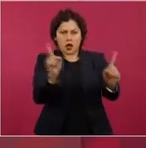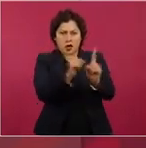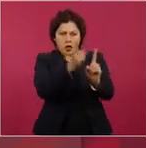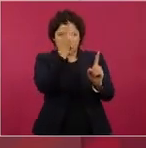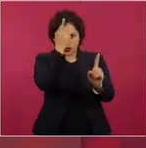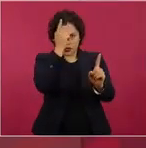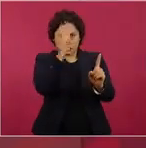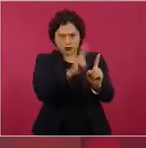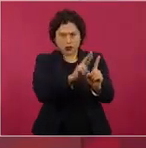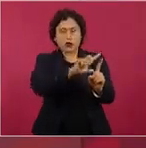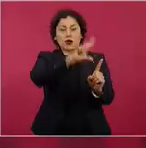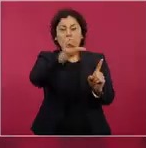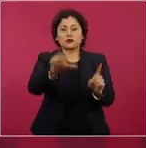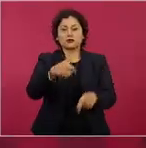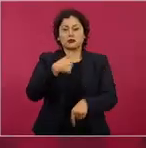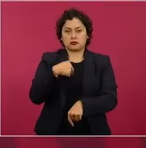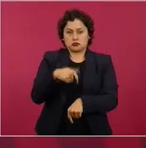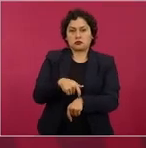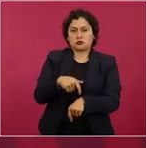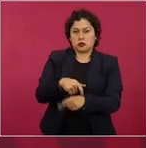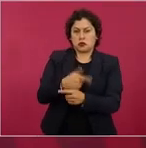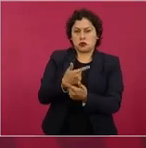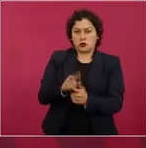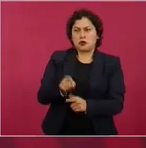cuando la agenda